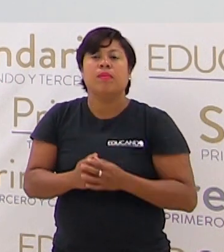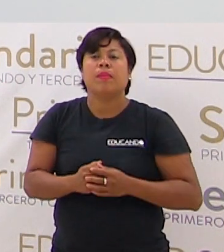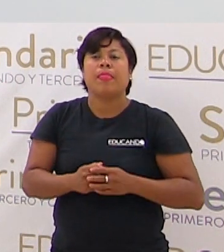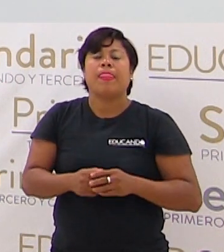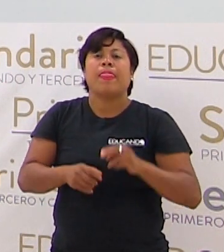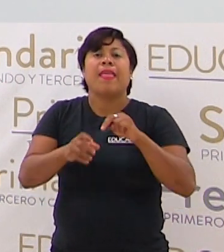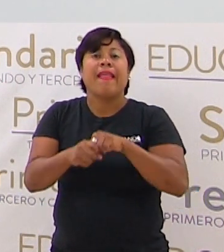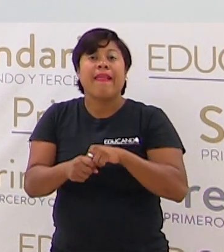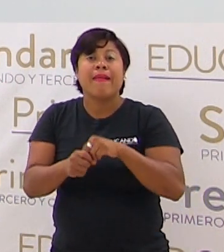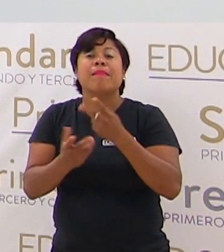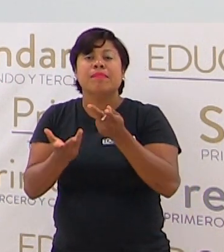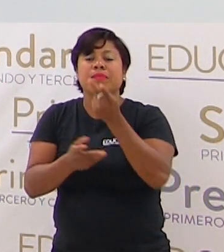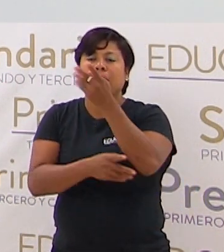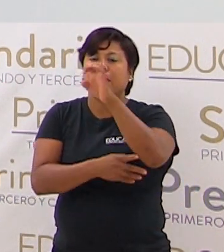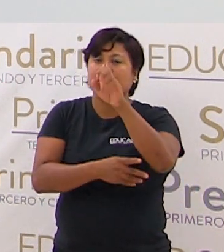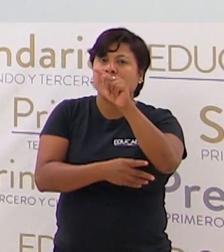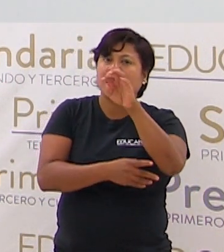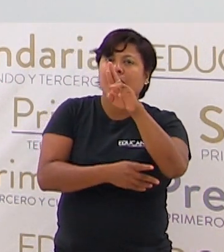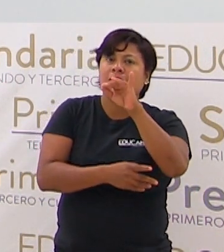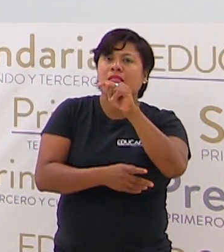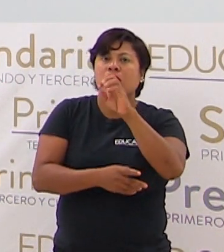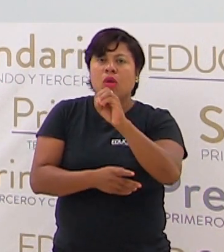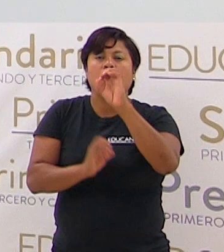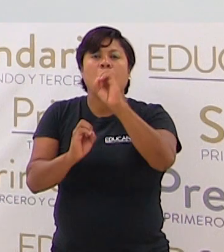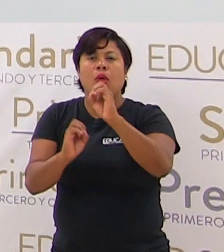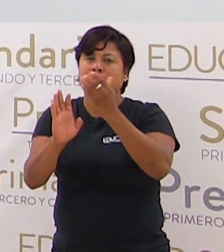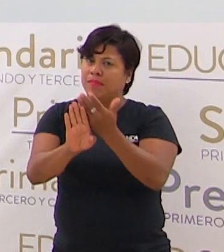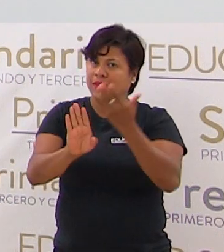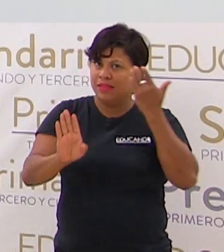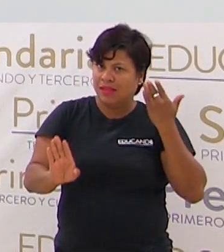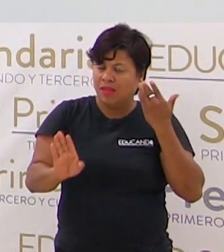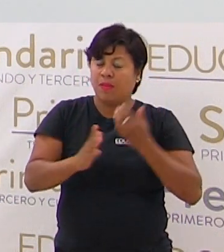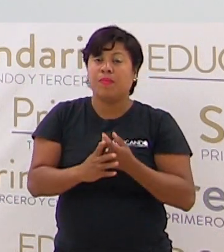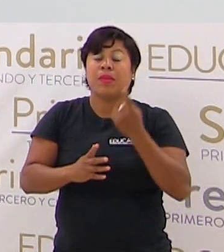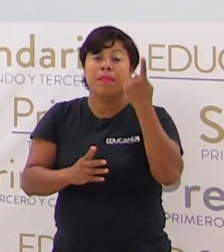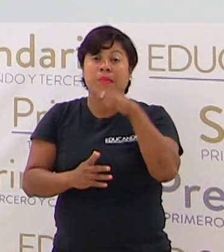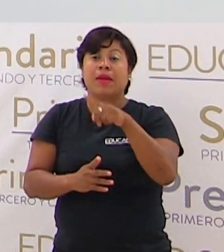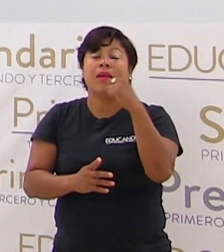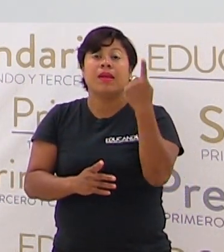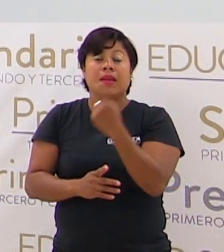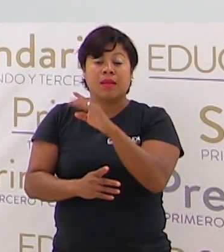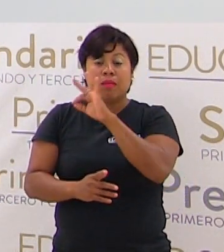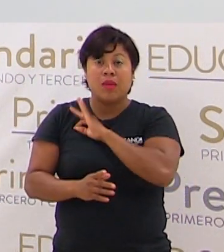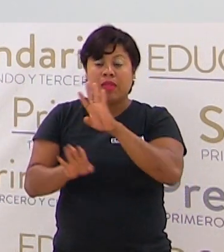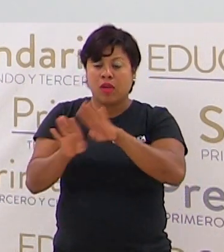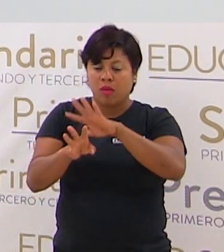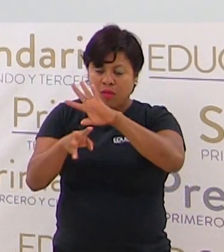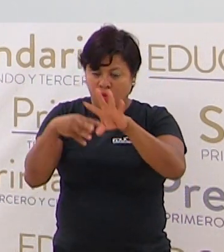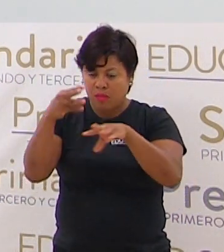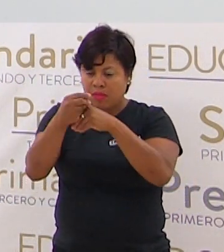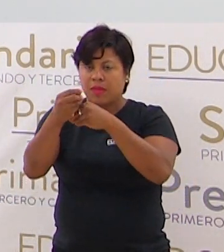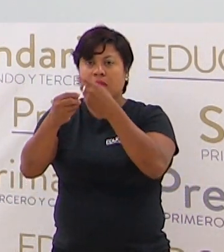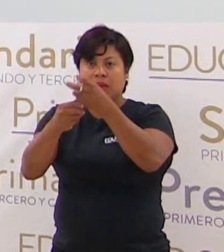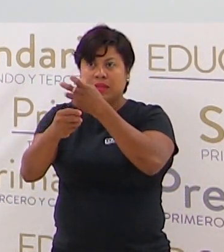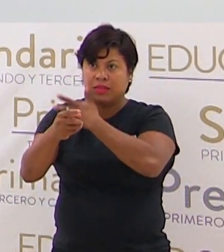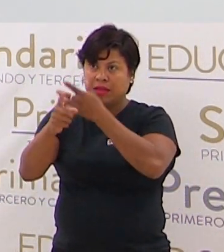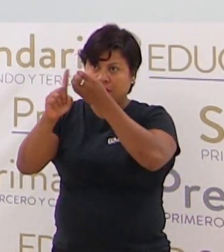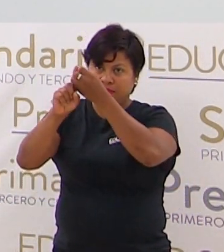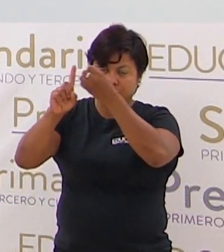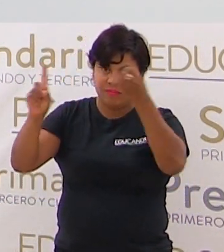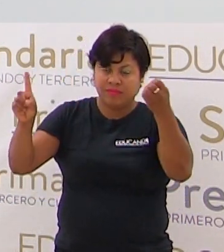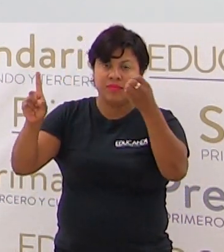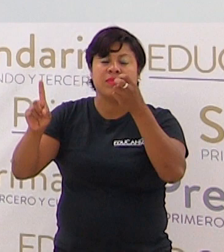en pretérito. Recordemos eso, ¿bien? Para que el complemento que tenemos